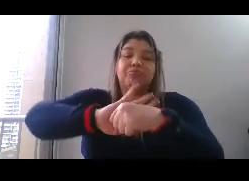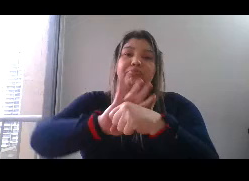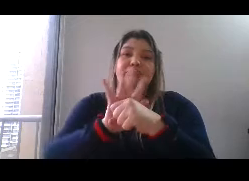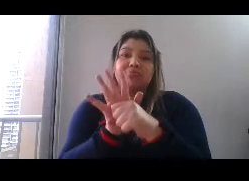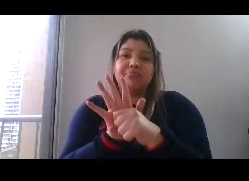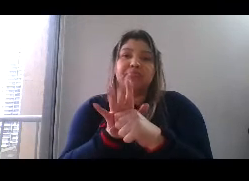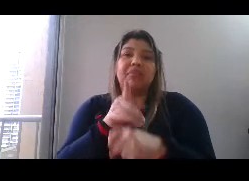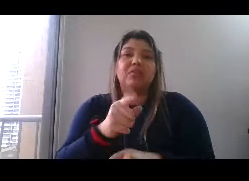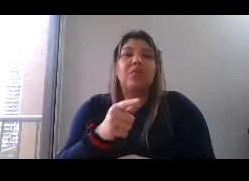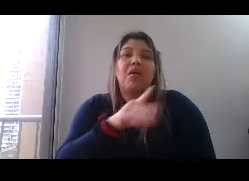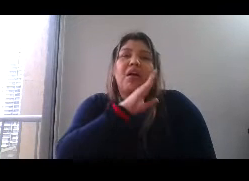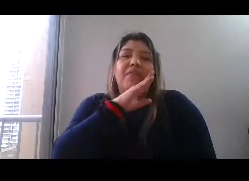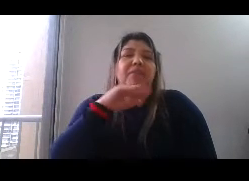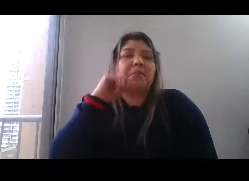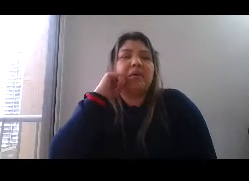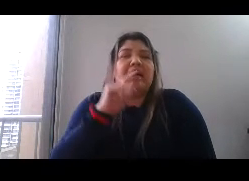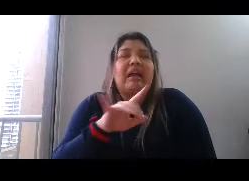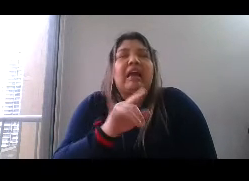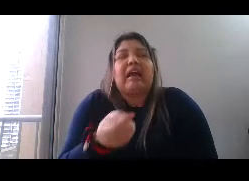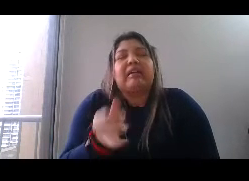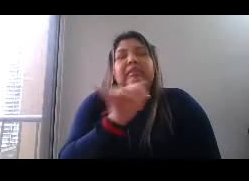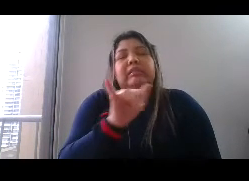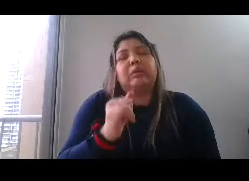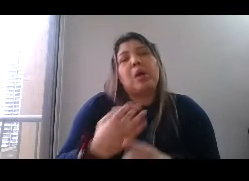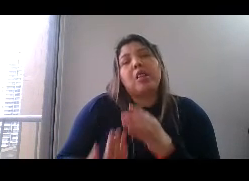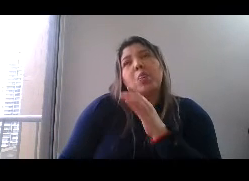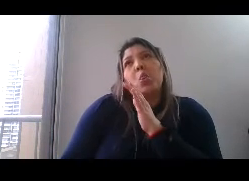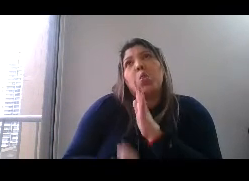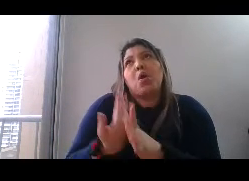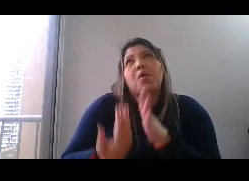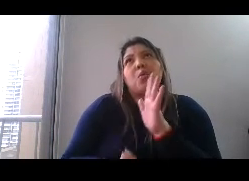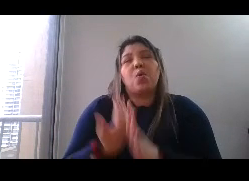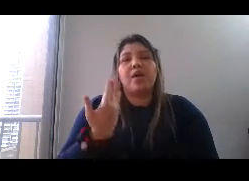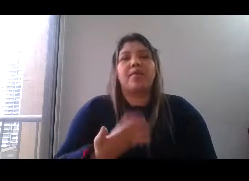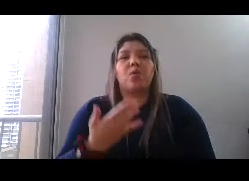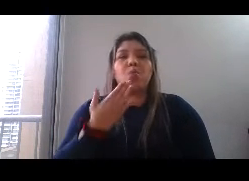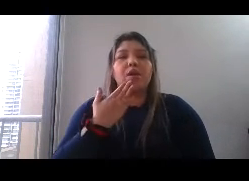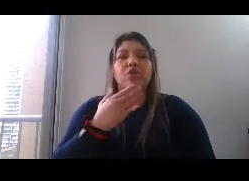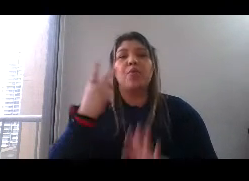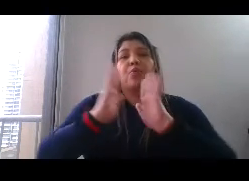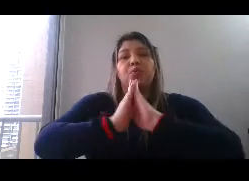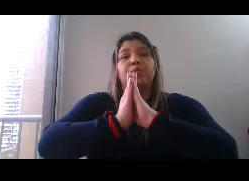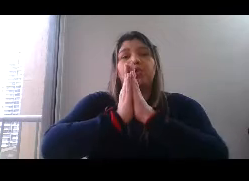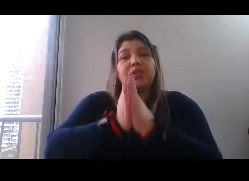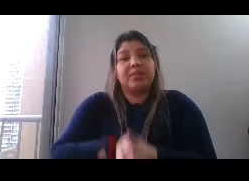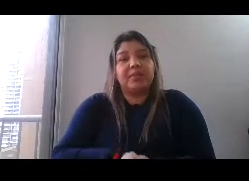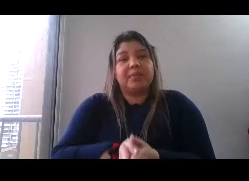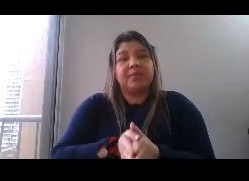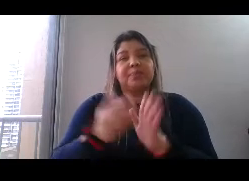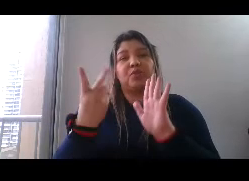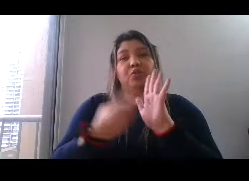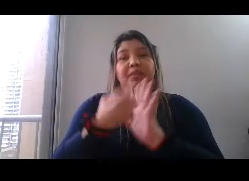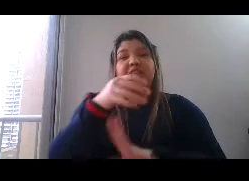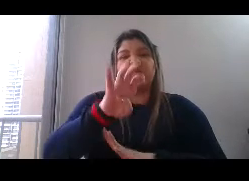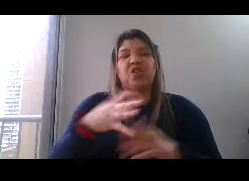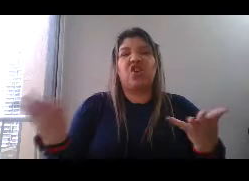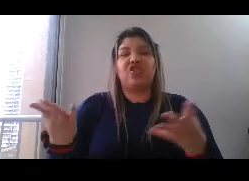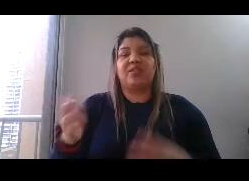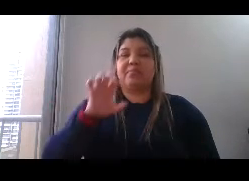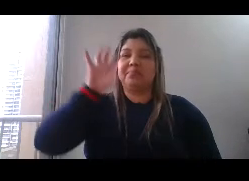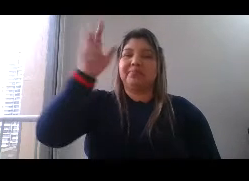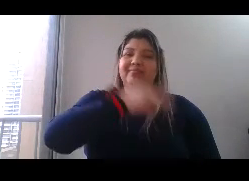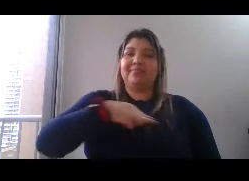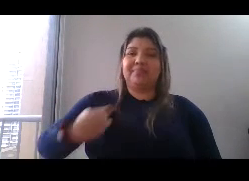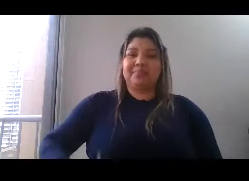nueva que se diagnosticó por primera vez en diciembre de 2019 en China y ha venido avanzando, y cada vez